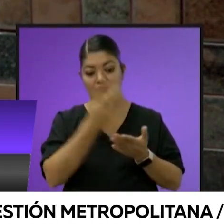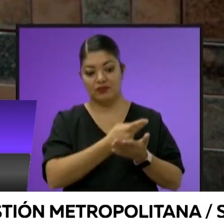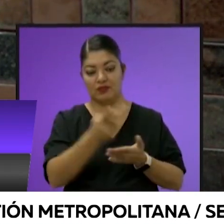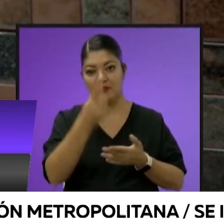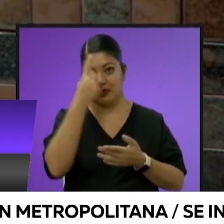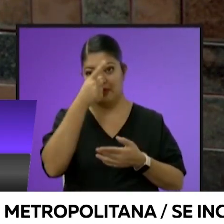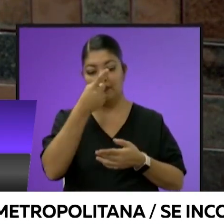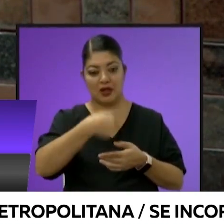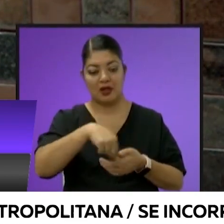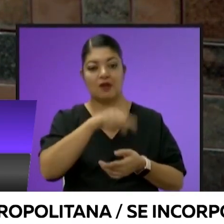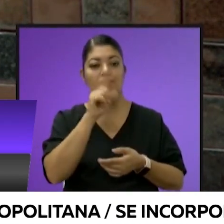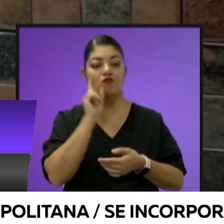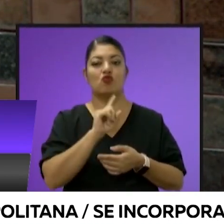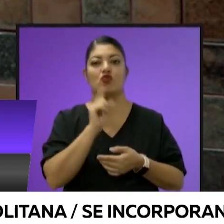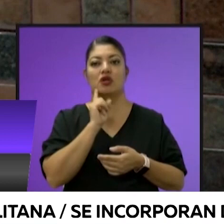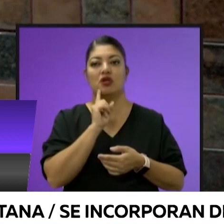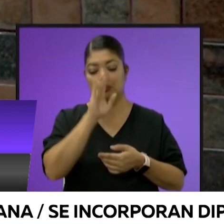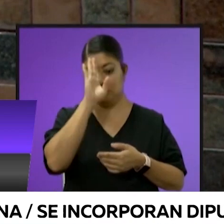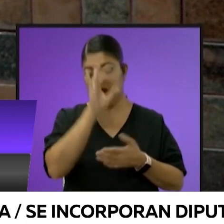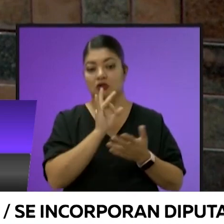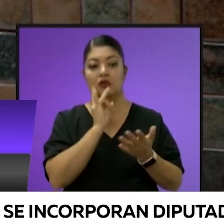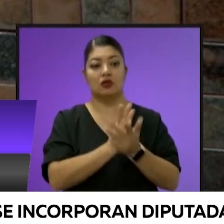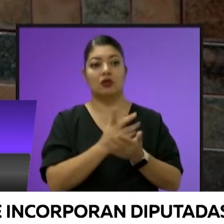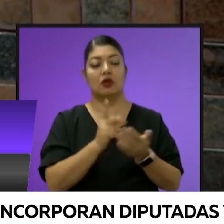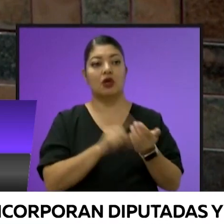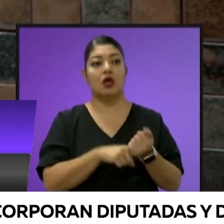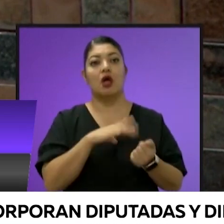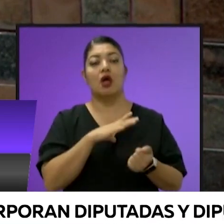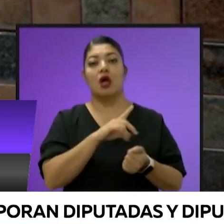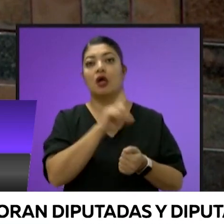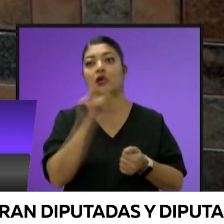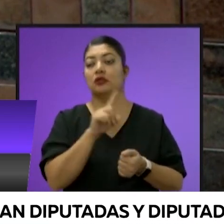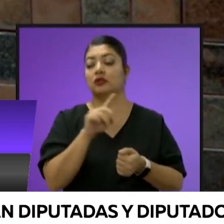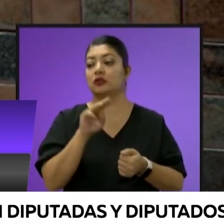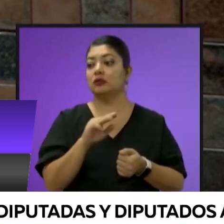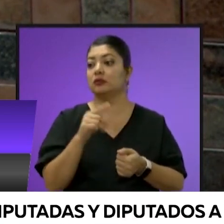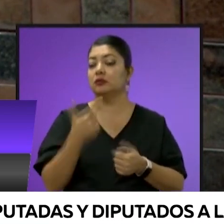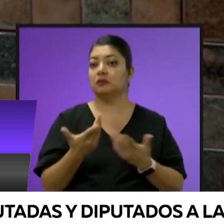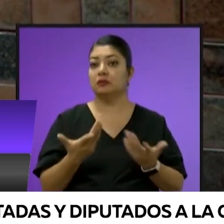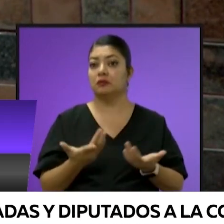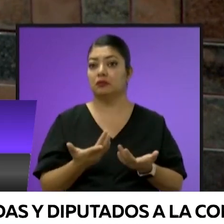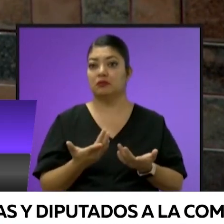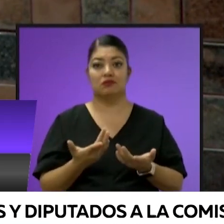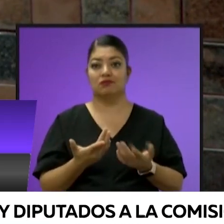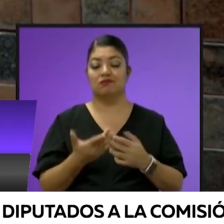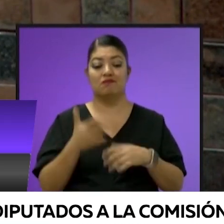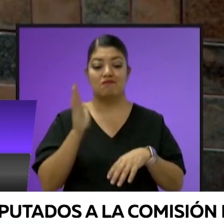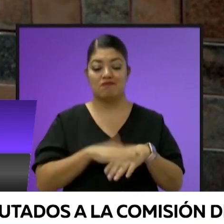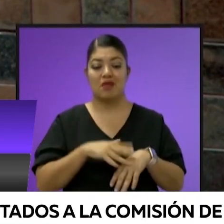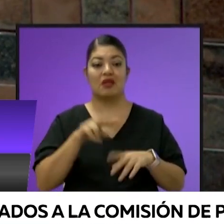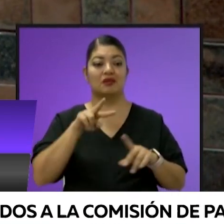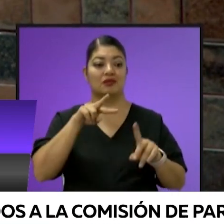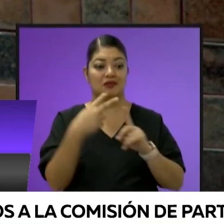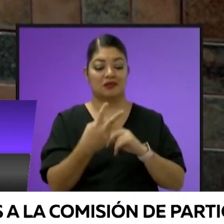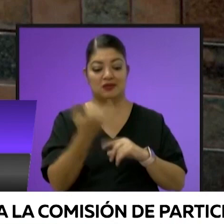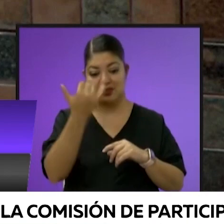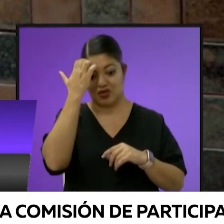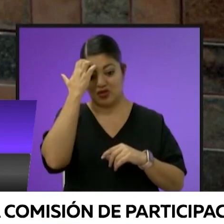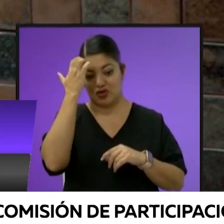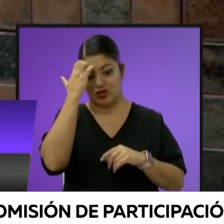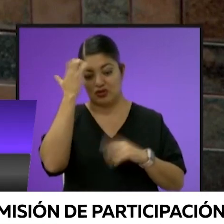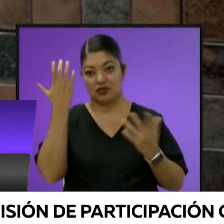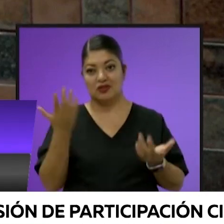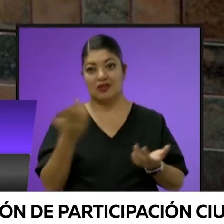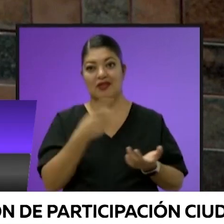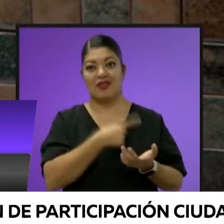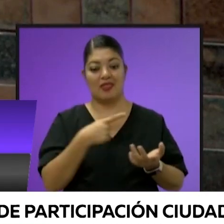aquellas mujeres que no solo se encuentran en esta zona metropolitana y que son más visibilizadas y conocidas, que sean